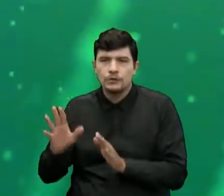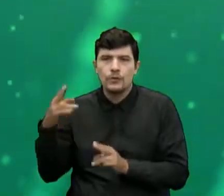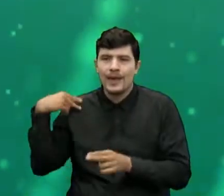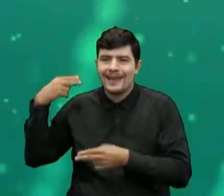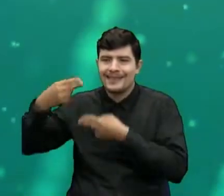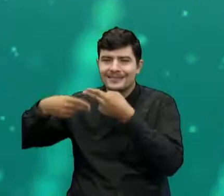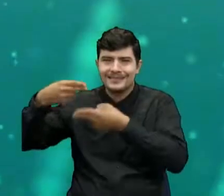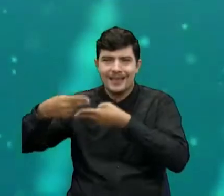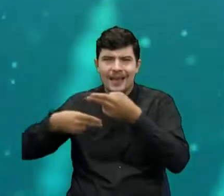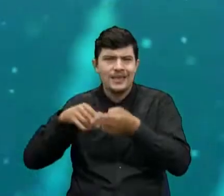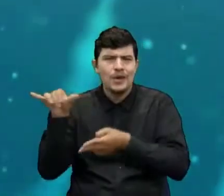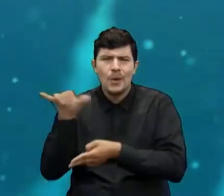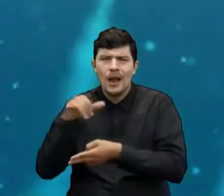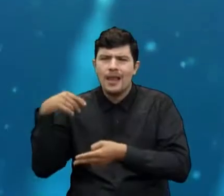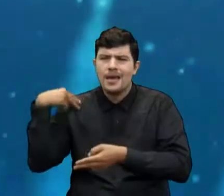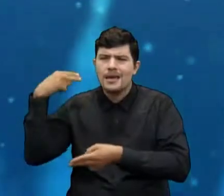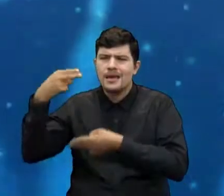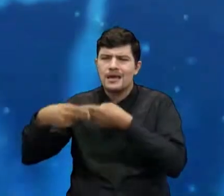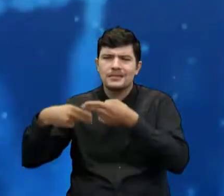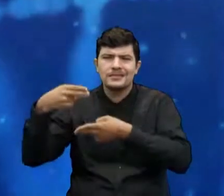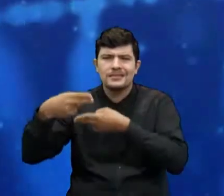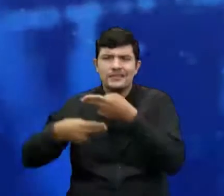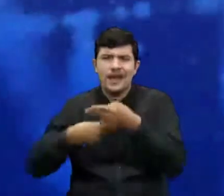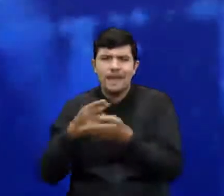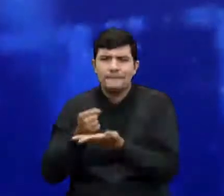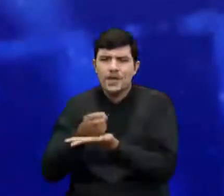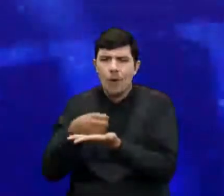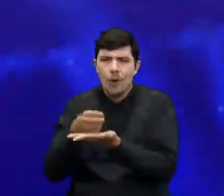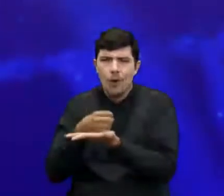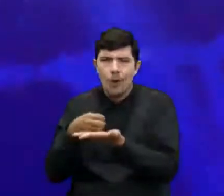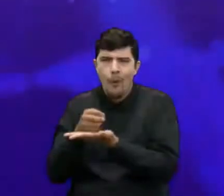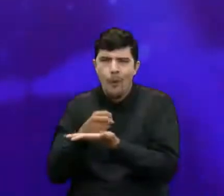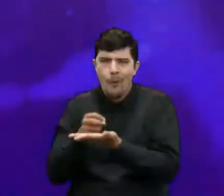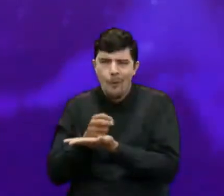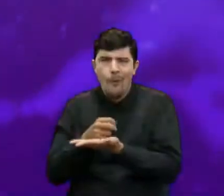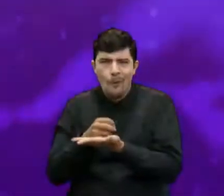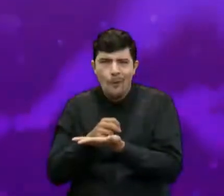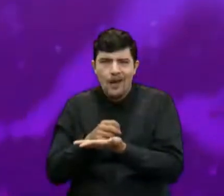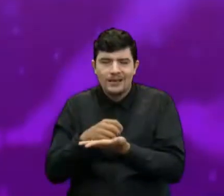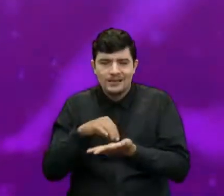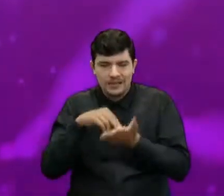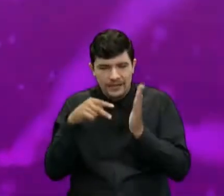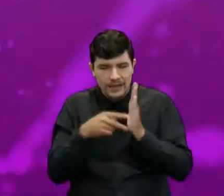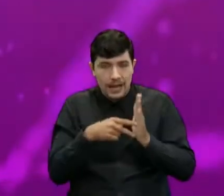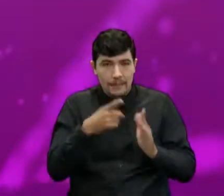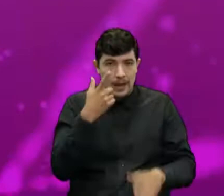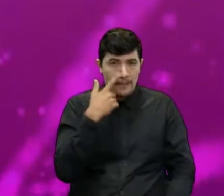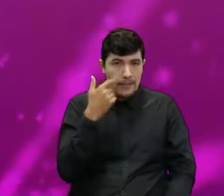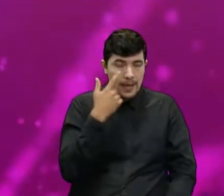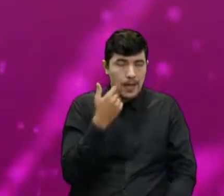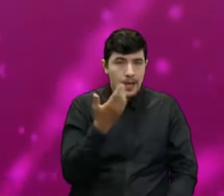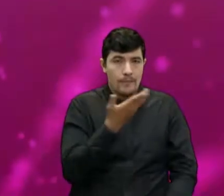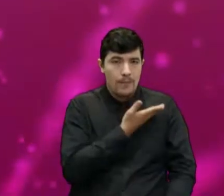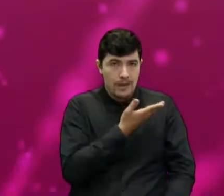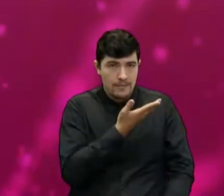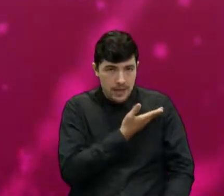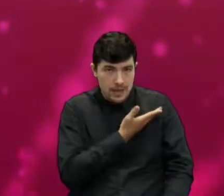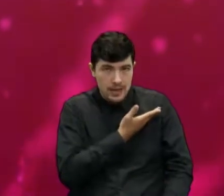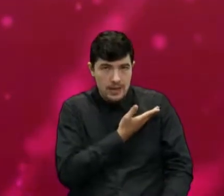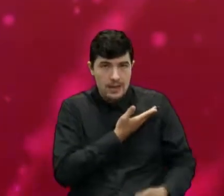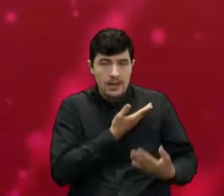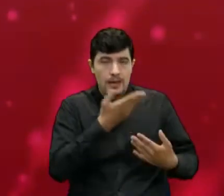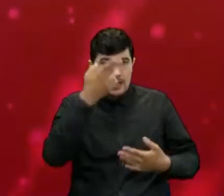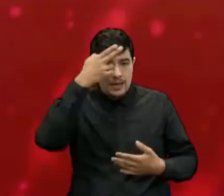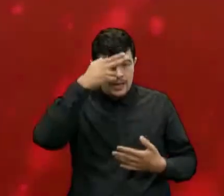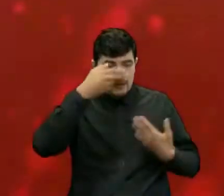La genética Es la herencia biológica Si Que le dan los padres A los hijos Muy bien Ya El